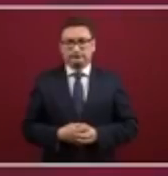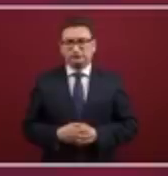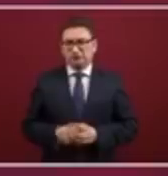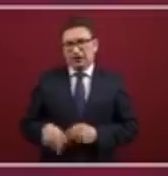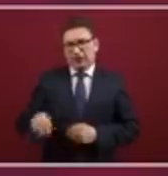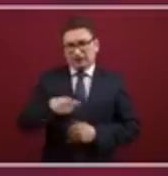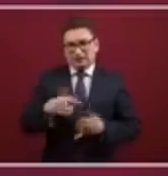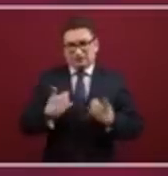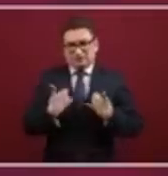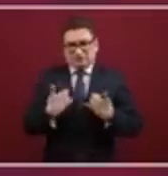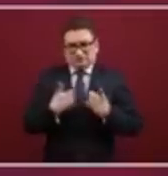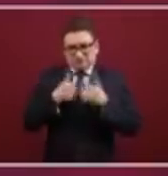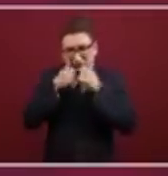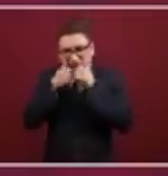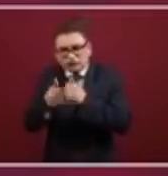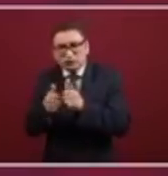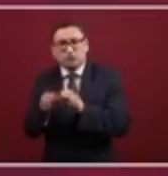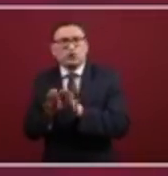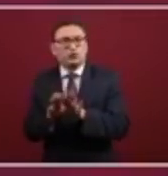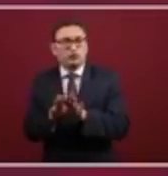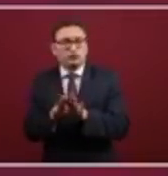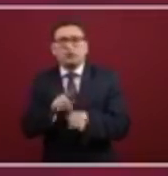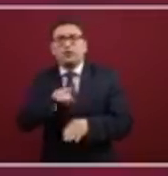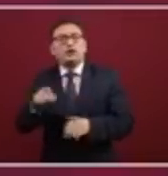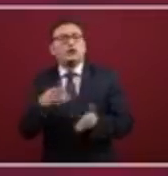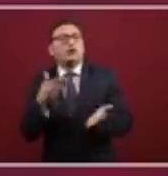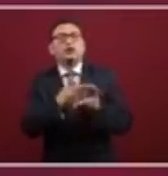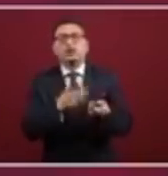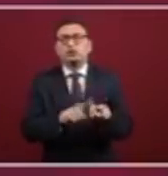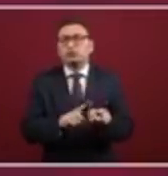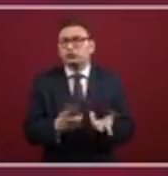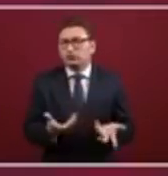jóvenes en donde se atienden ahora